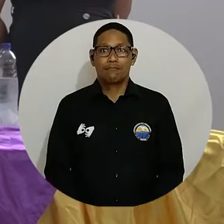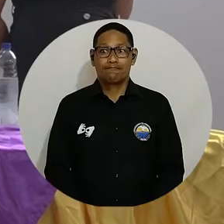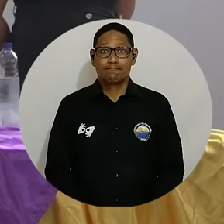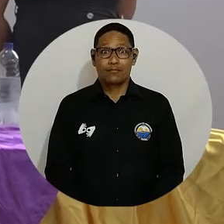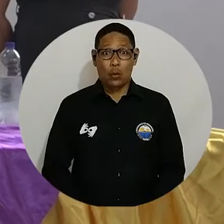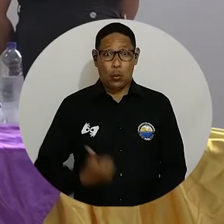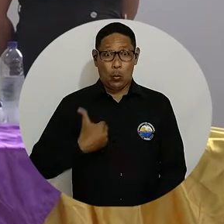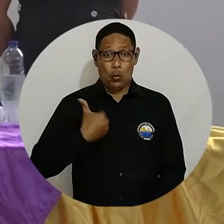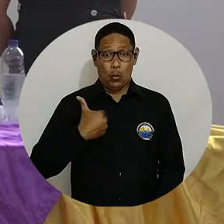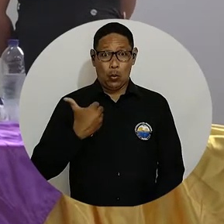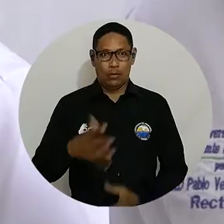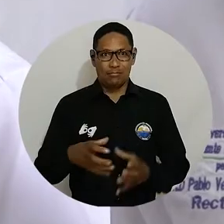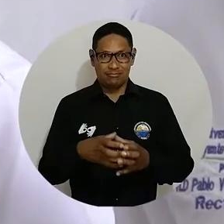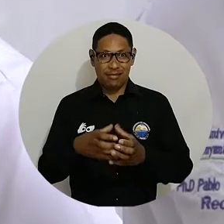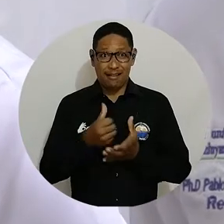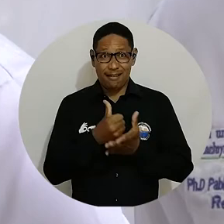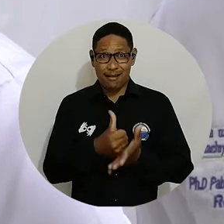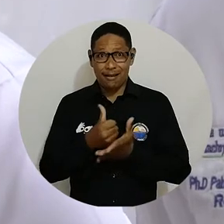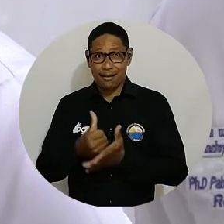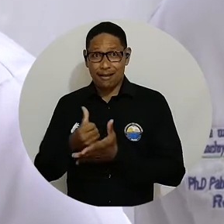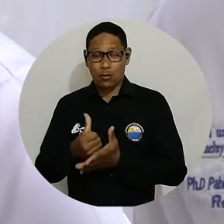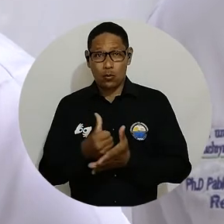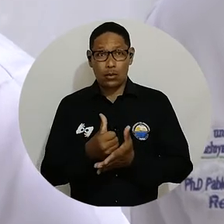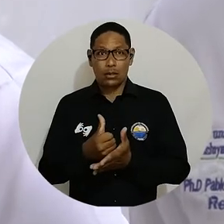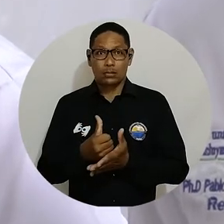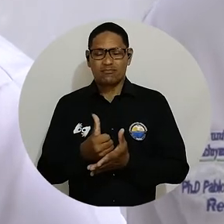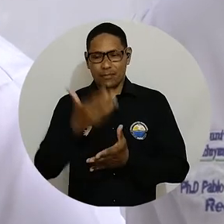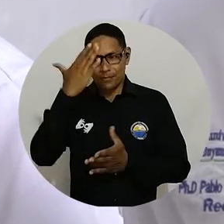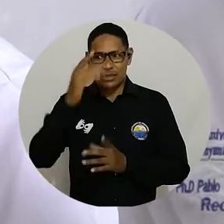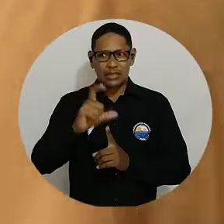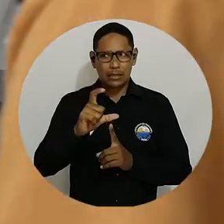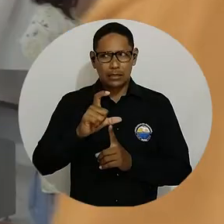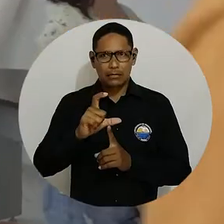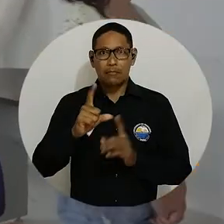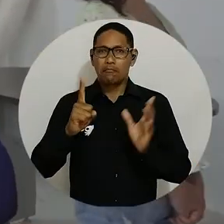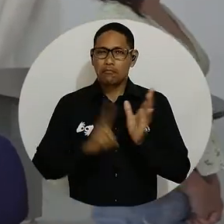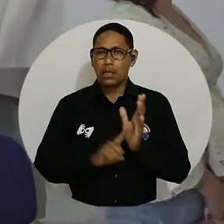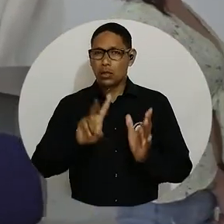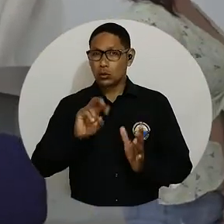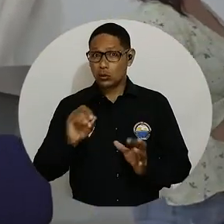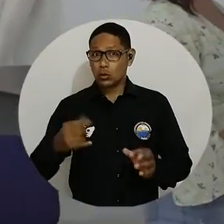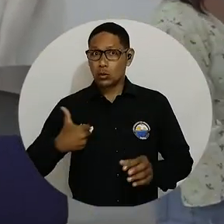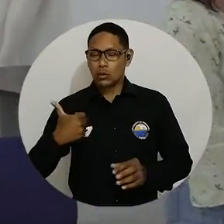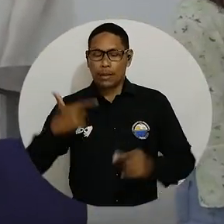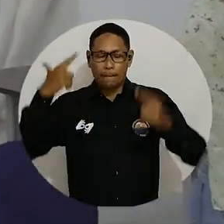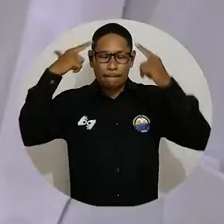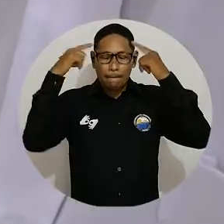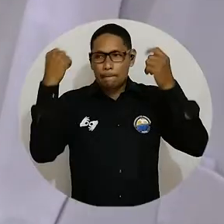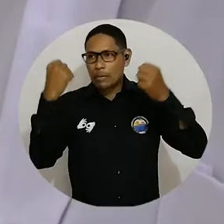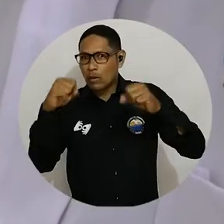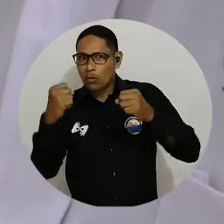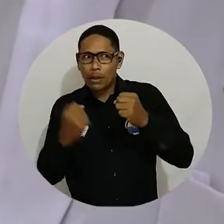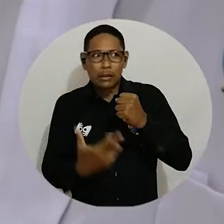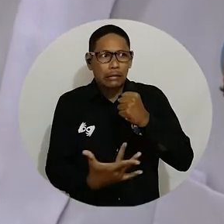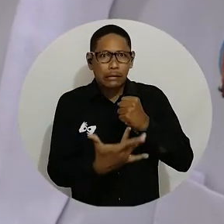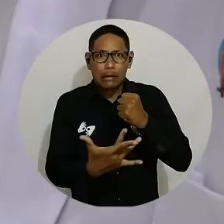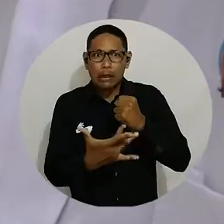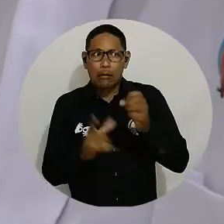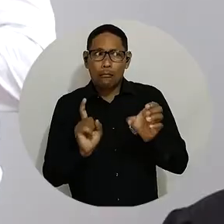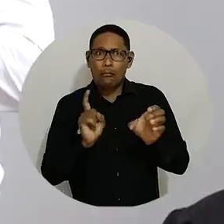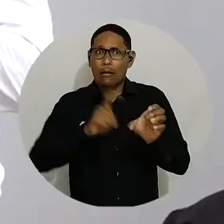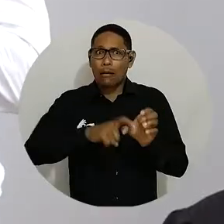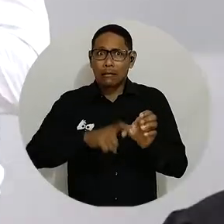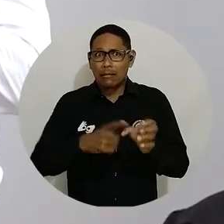Tratar de ayudar a nuestros jóvenes. Son, en el caso de Ciénaga, 1.200 jóvenes que estaban preocupados porque tenían saldos pendientes de